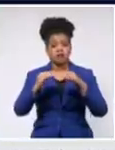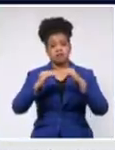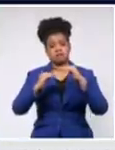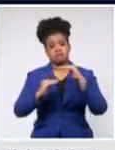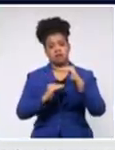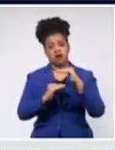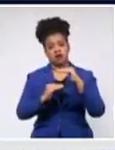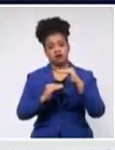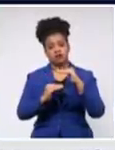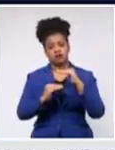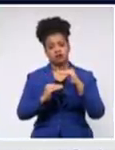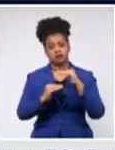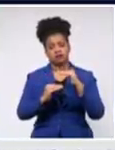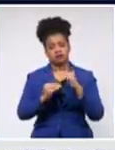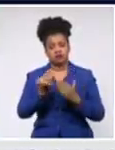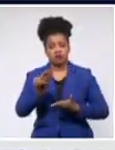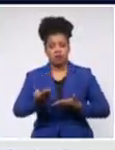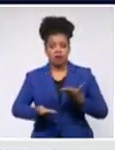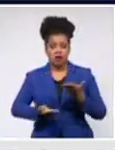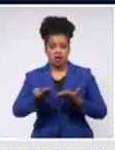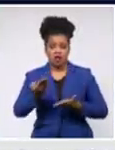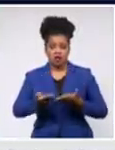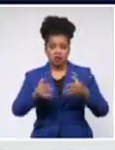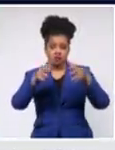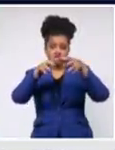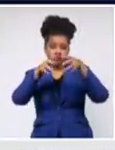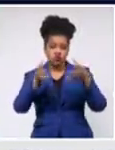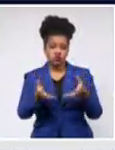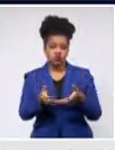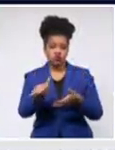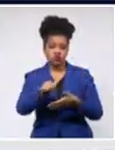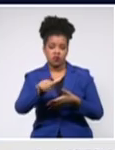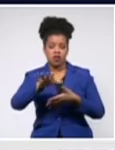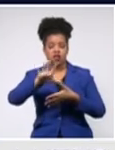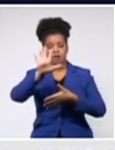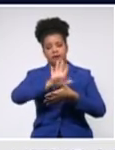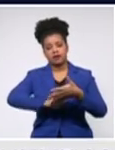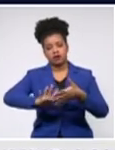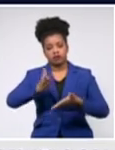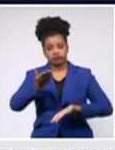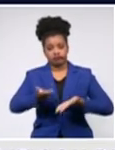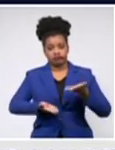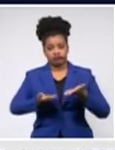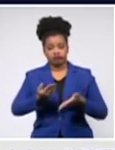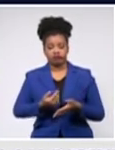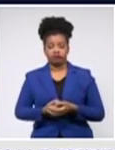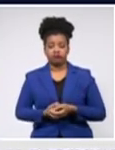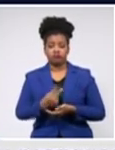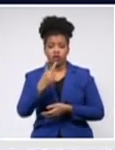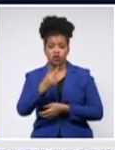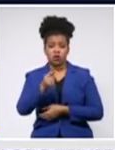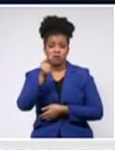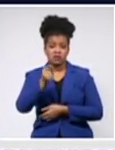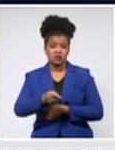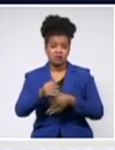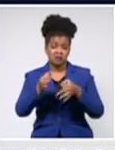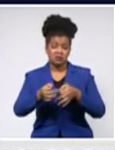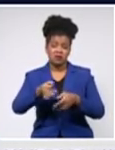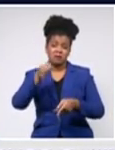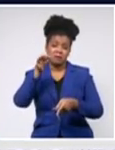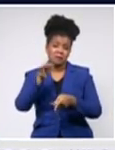a ambos, al mundo y a las Américas. 2 evacuados al inicio de la